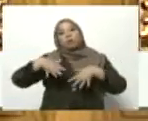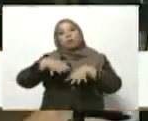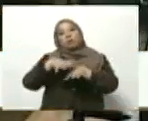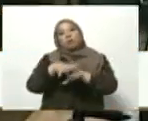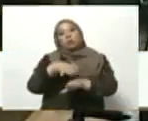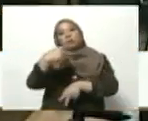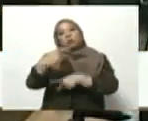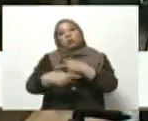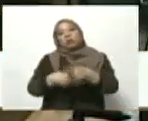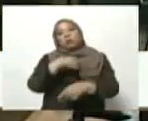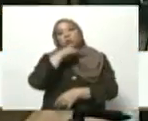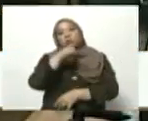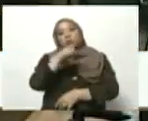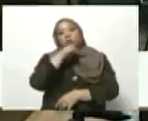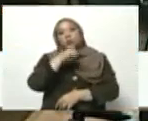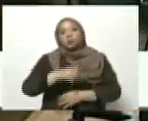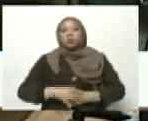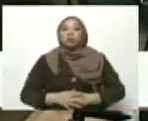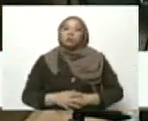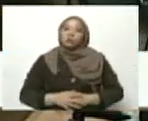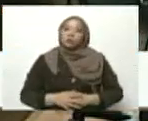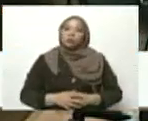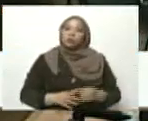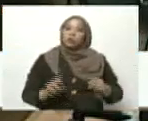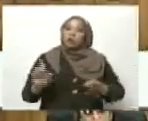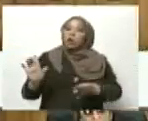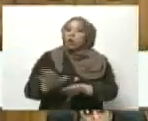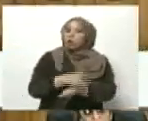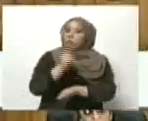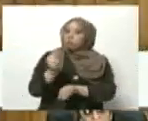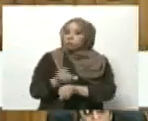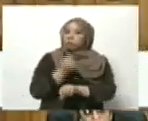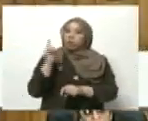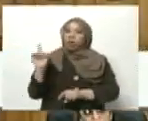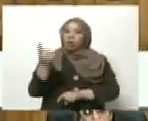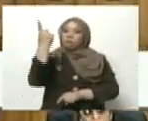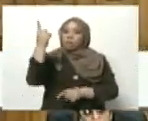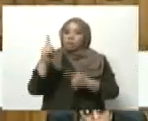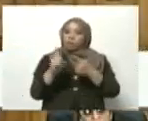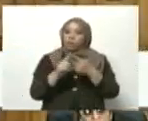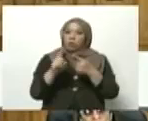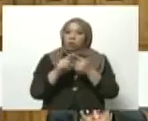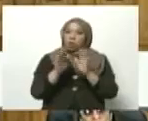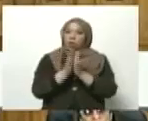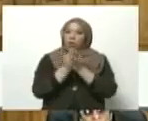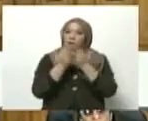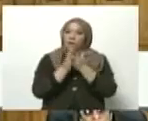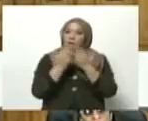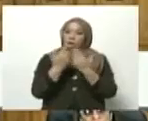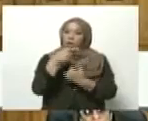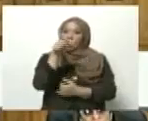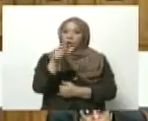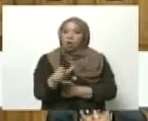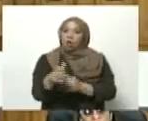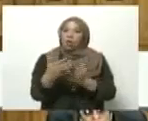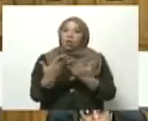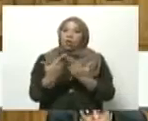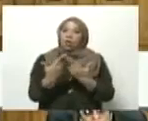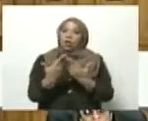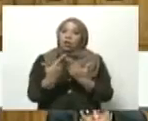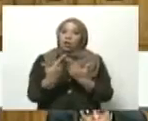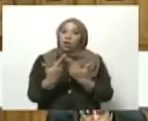la narrativa de ellos. Son tres documentos. Primero, rápidamente examinaré el libro de John Bolton, que fue asesor